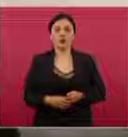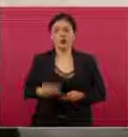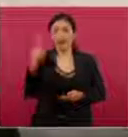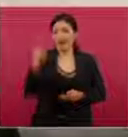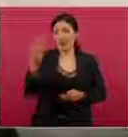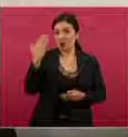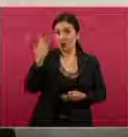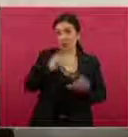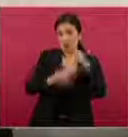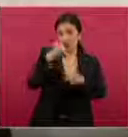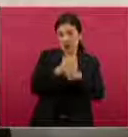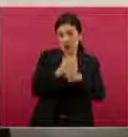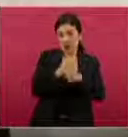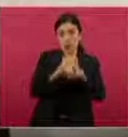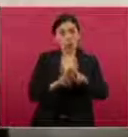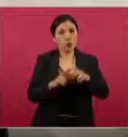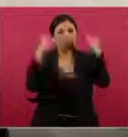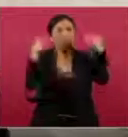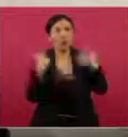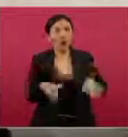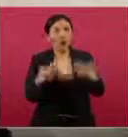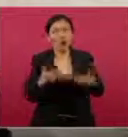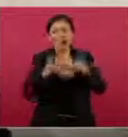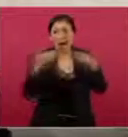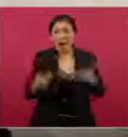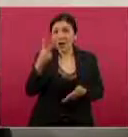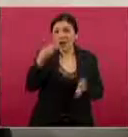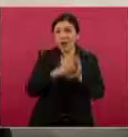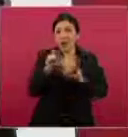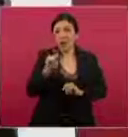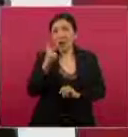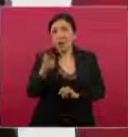es muy probable que lleguemos a